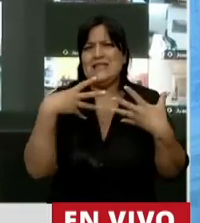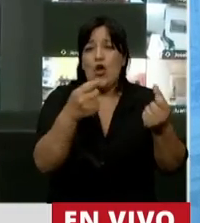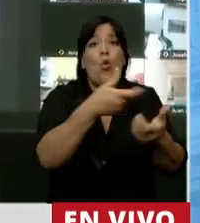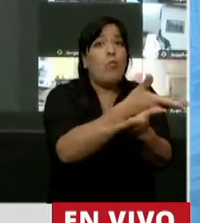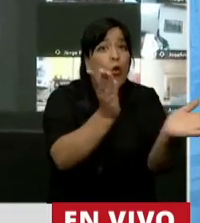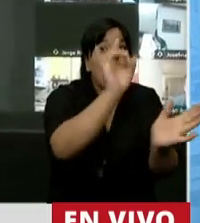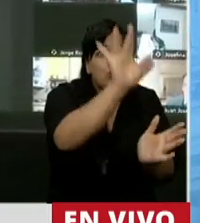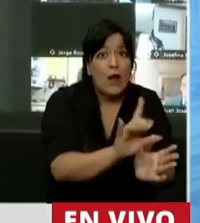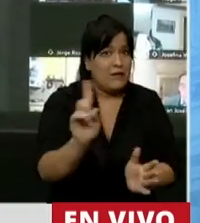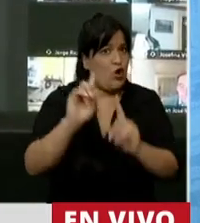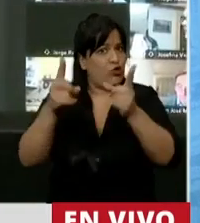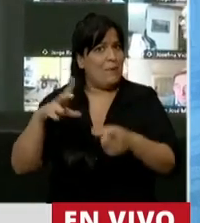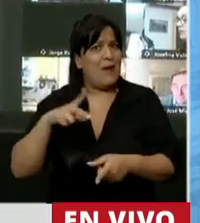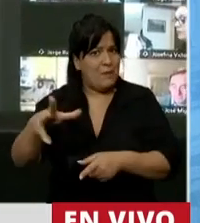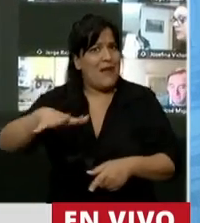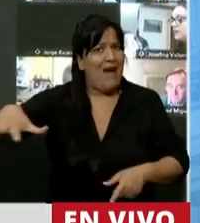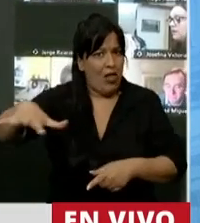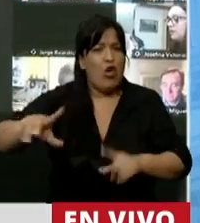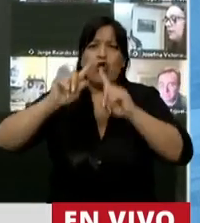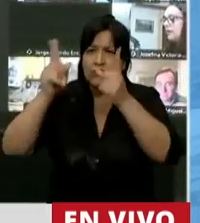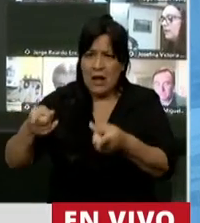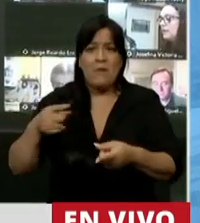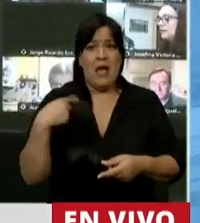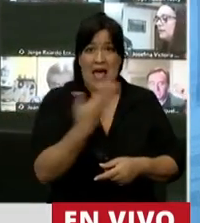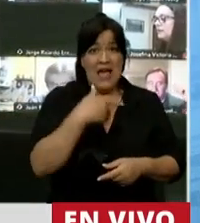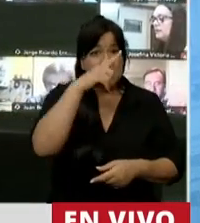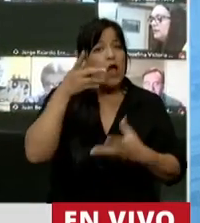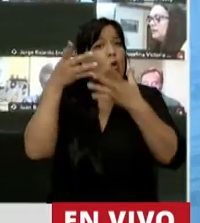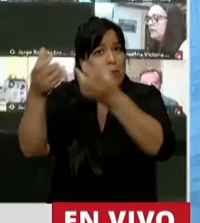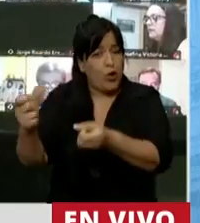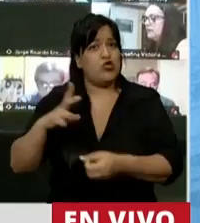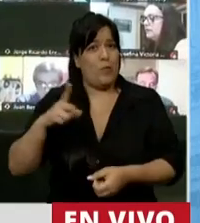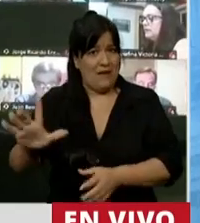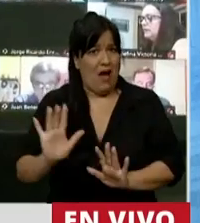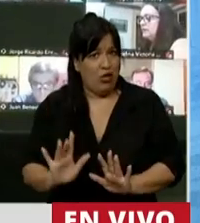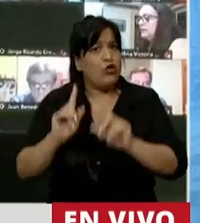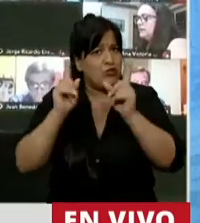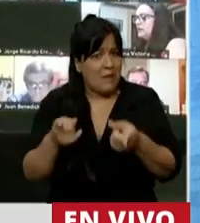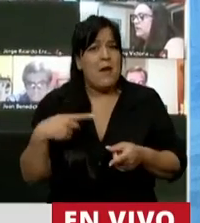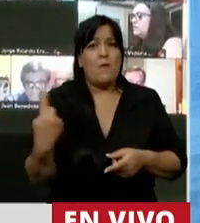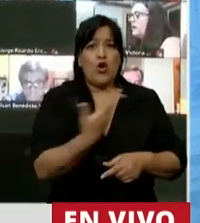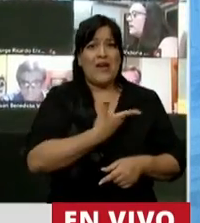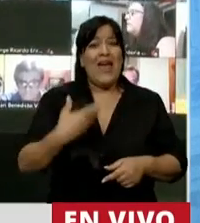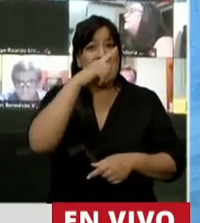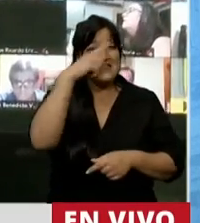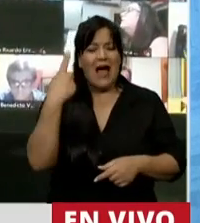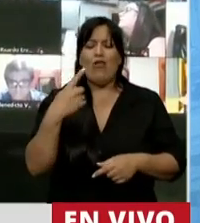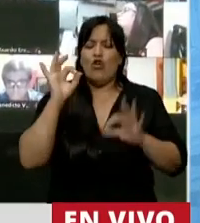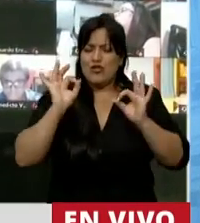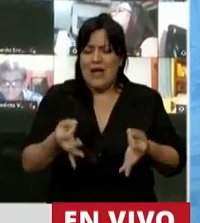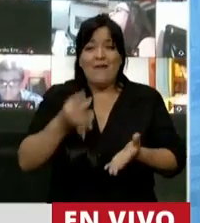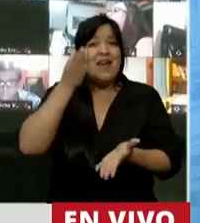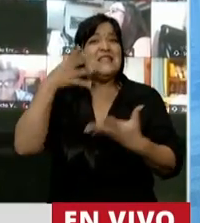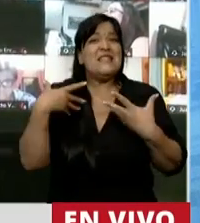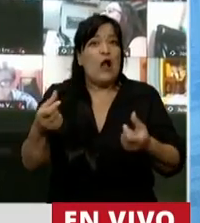también del sector privado, que ha sido acompañado por este Estado, porque este Estado entiende a la salud como un derecho. Es